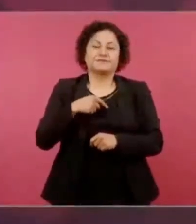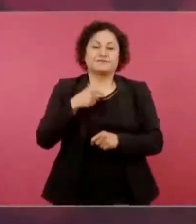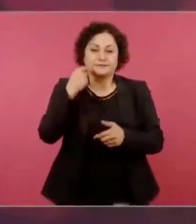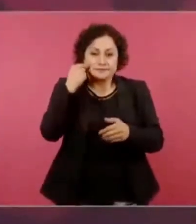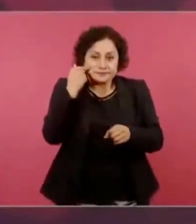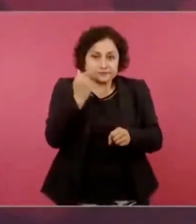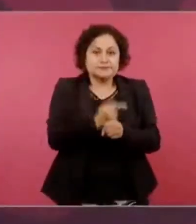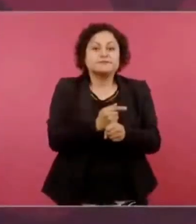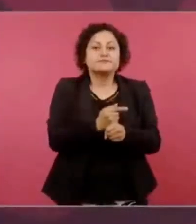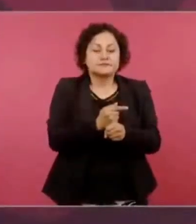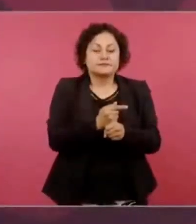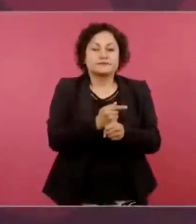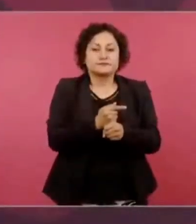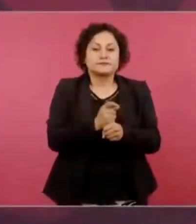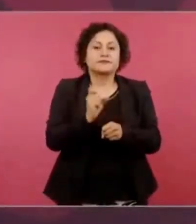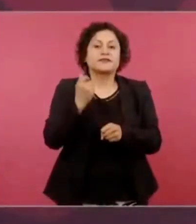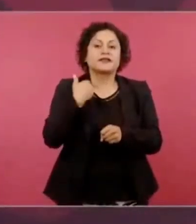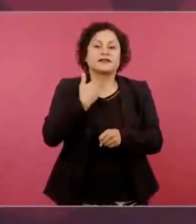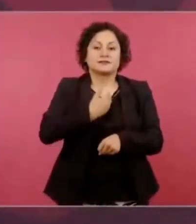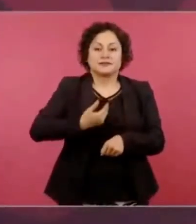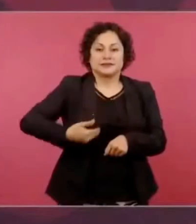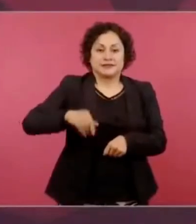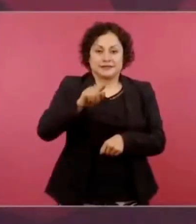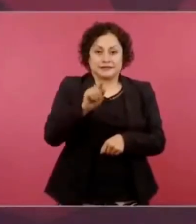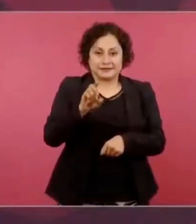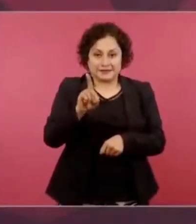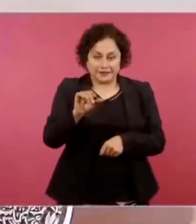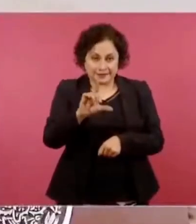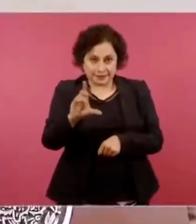cuando Zedillo, lo hizo Calderón